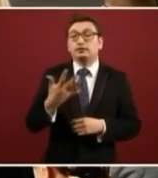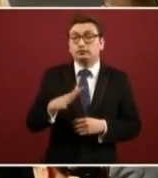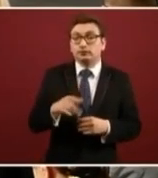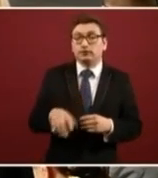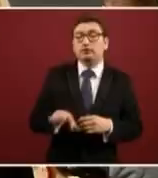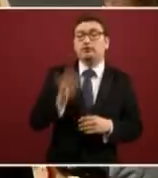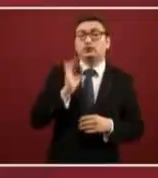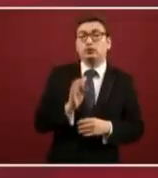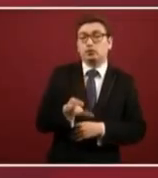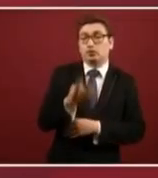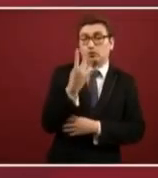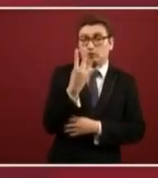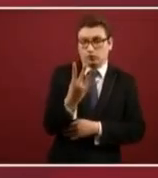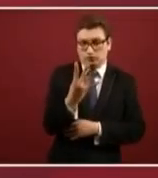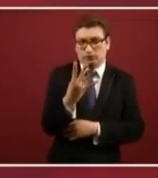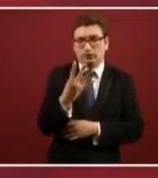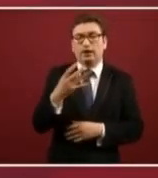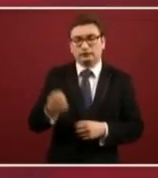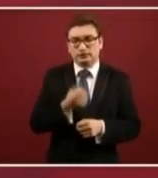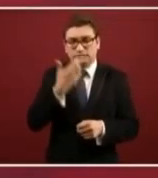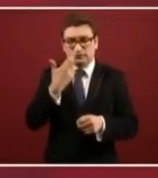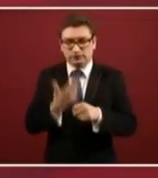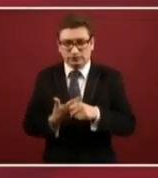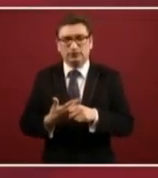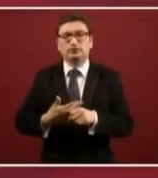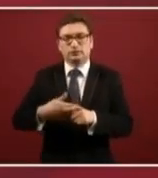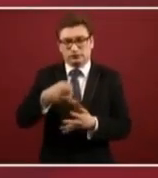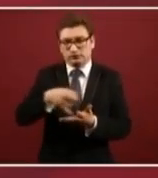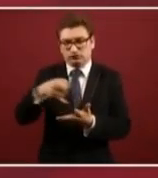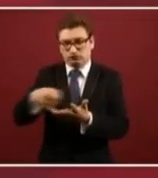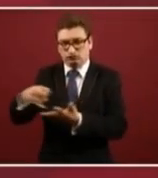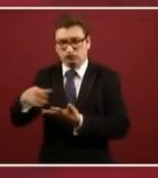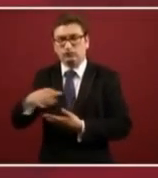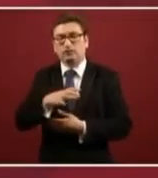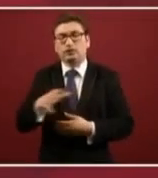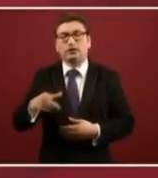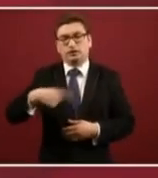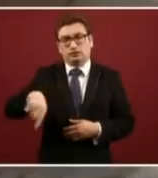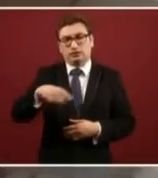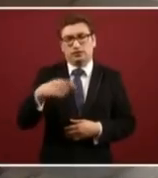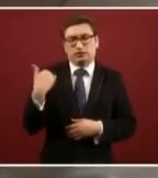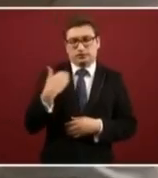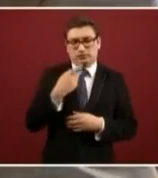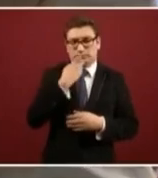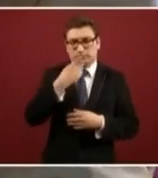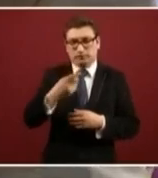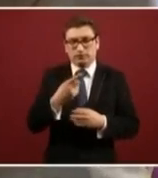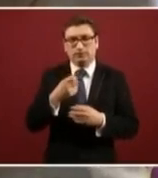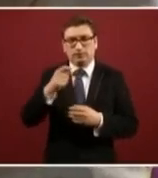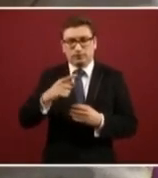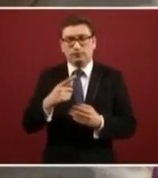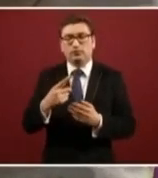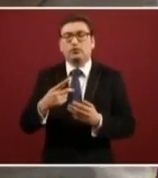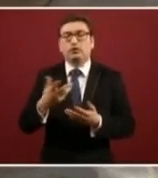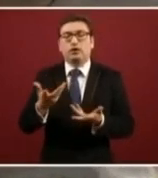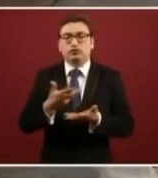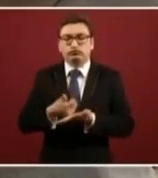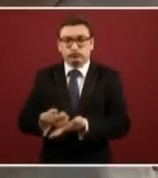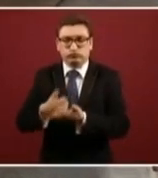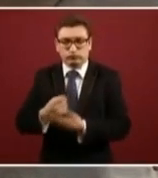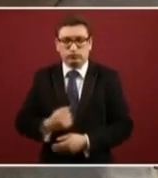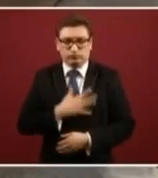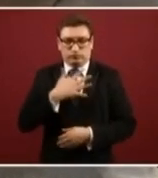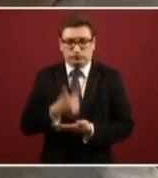siendo ejecutados en la Secretaría de Agricultura y son los que él mismo ha anunciado: producción para el bienestar, precios